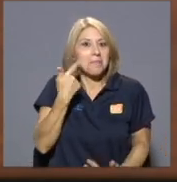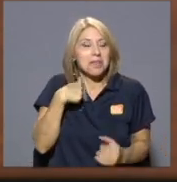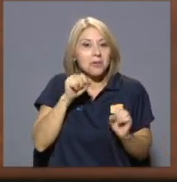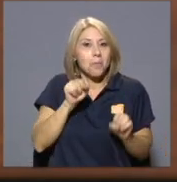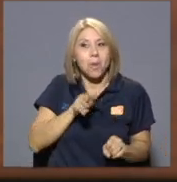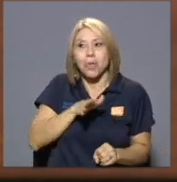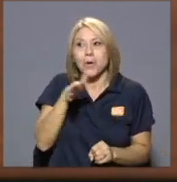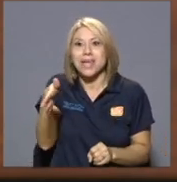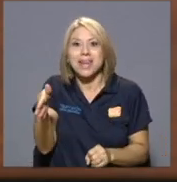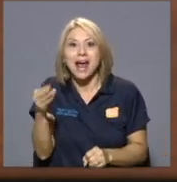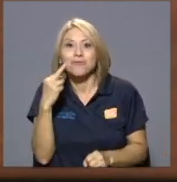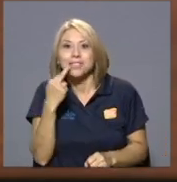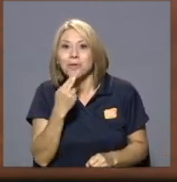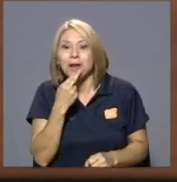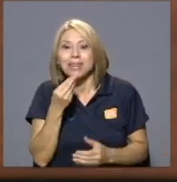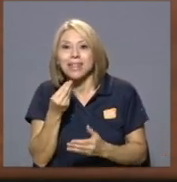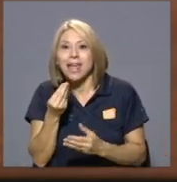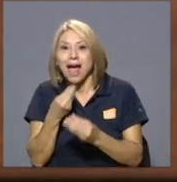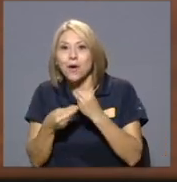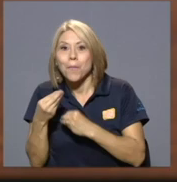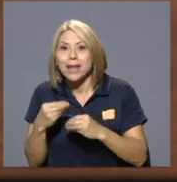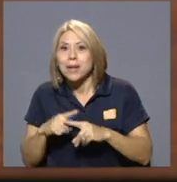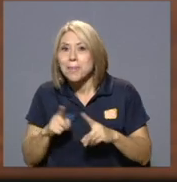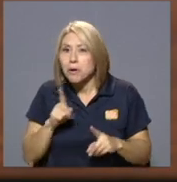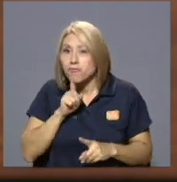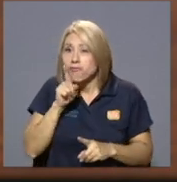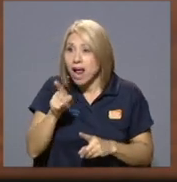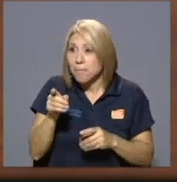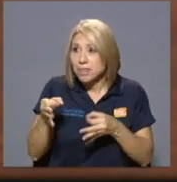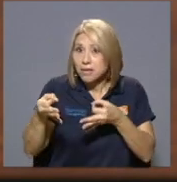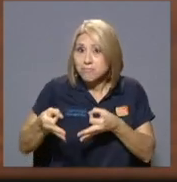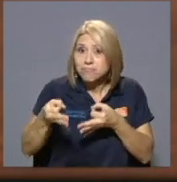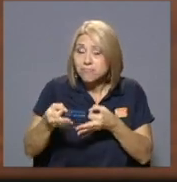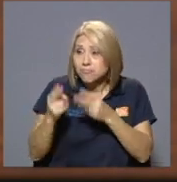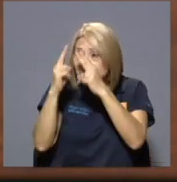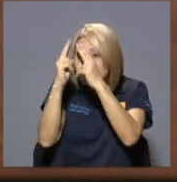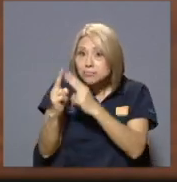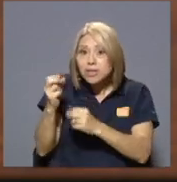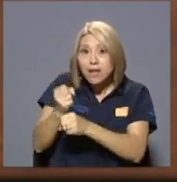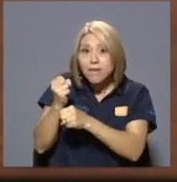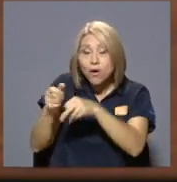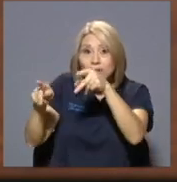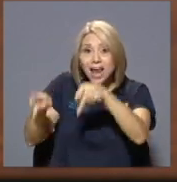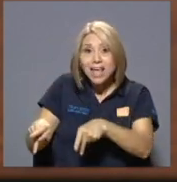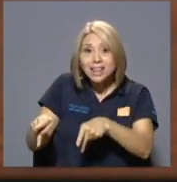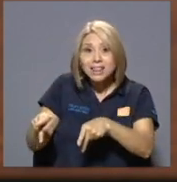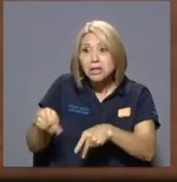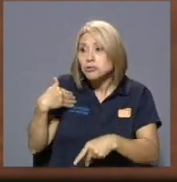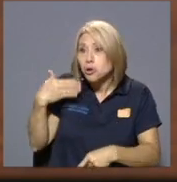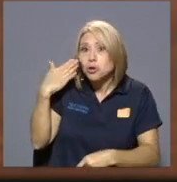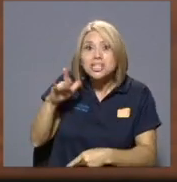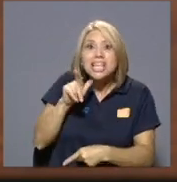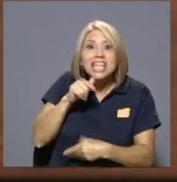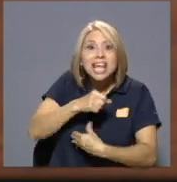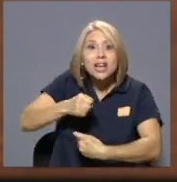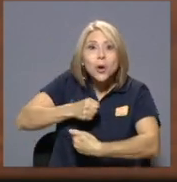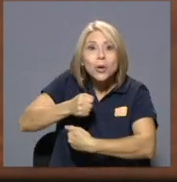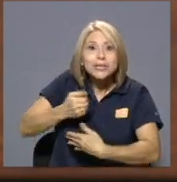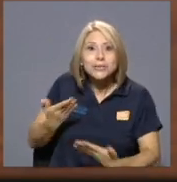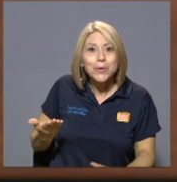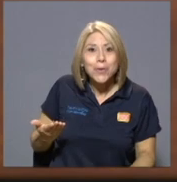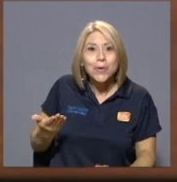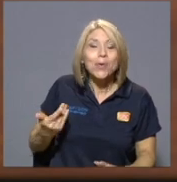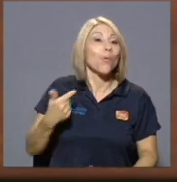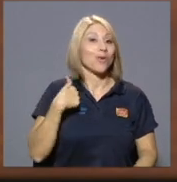restaurante, pero realmente estoy dignificando el trabajo de la gente, ¿verdad? Yo no veo lo que me, no veo quién lo hizo. Cuando sé que, por ejemplo,